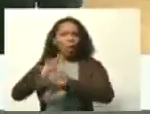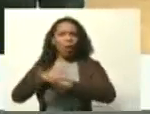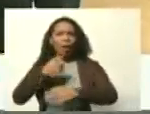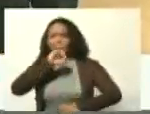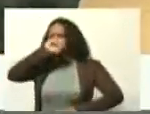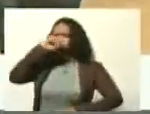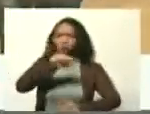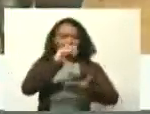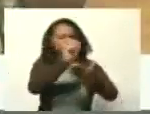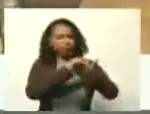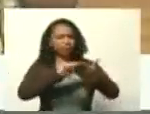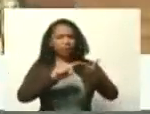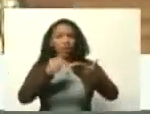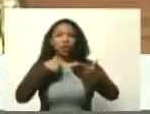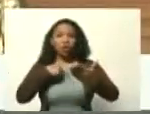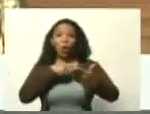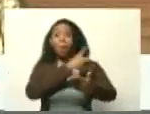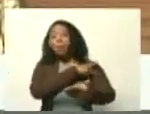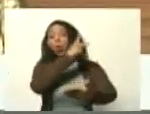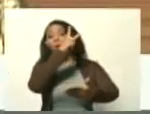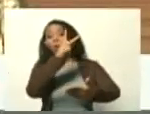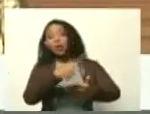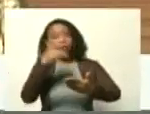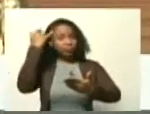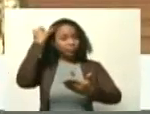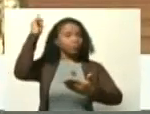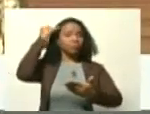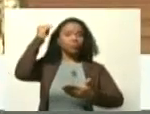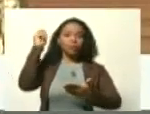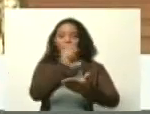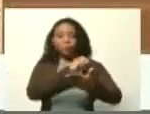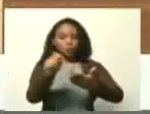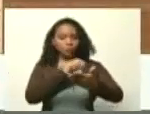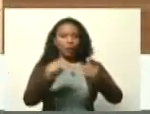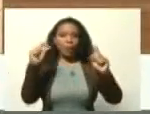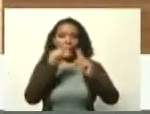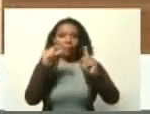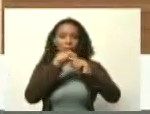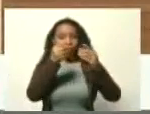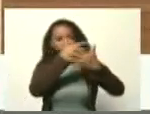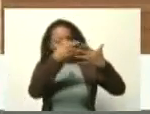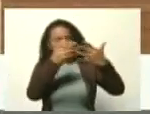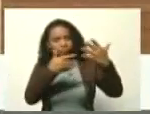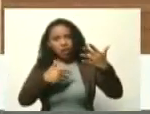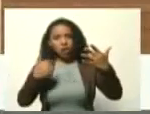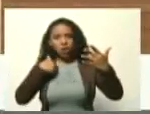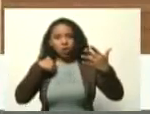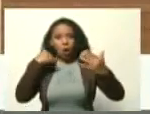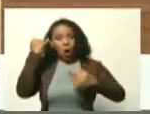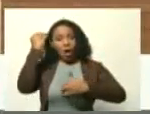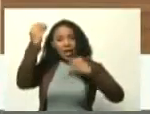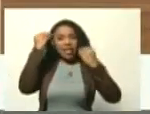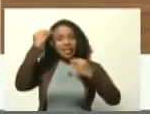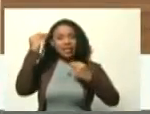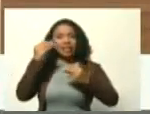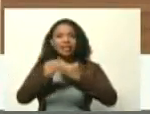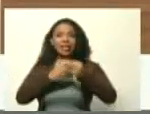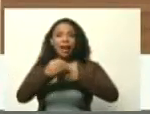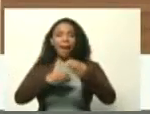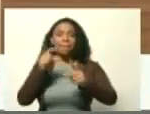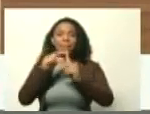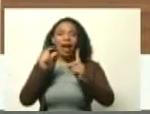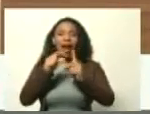literatura. Y aunque fui un poeta lírico escribiendo versos y prosas, me destaqué en lo humorístico, trabajando